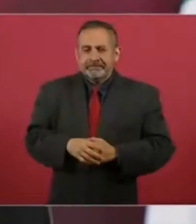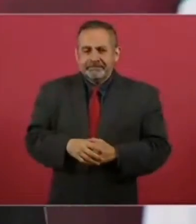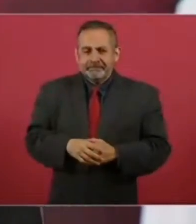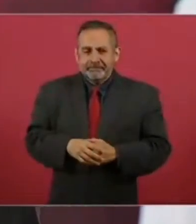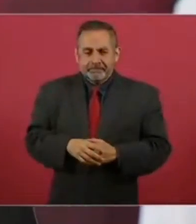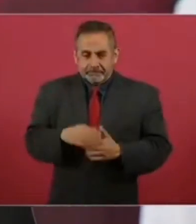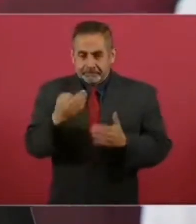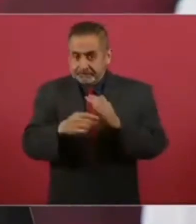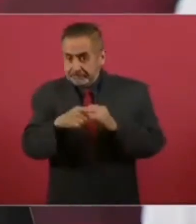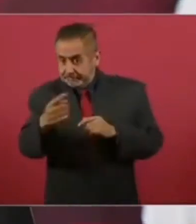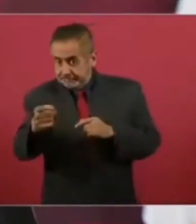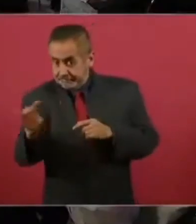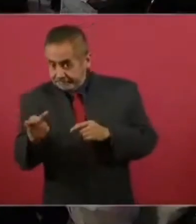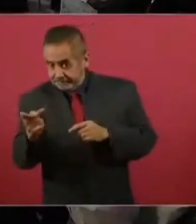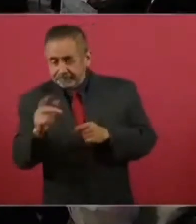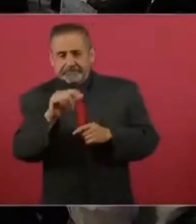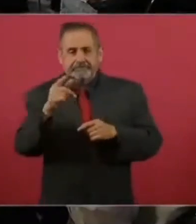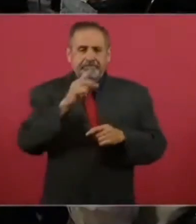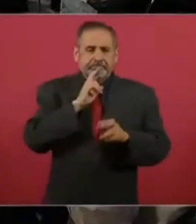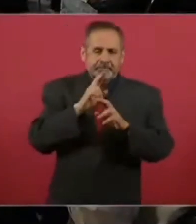vamos a...